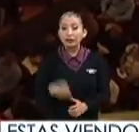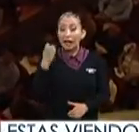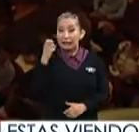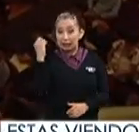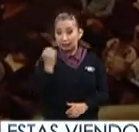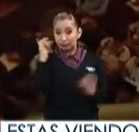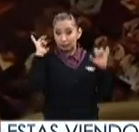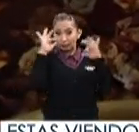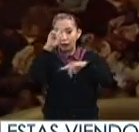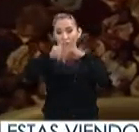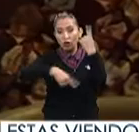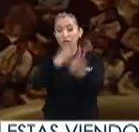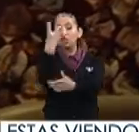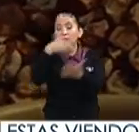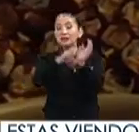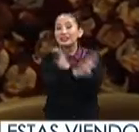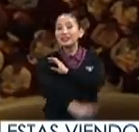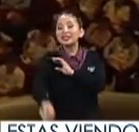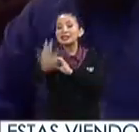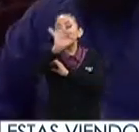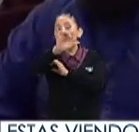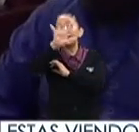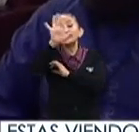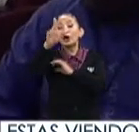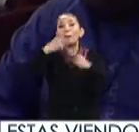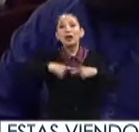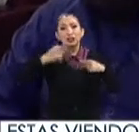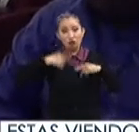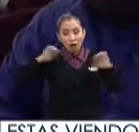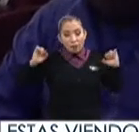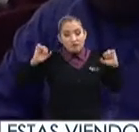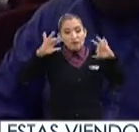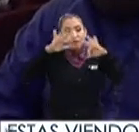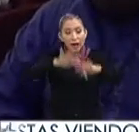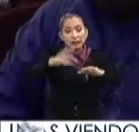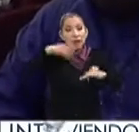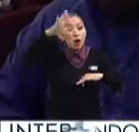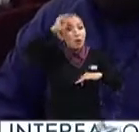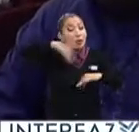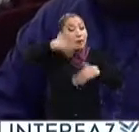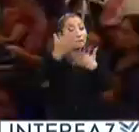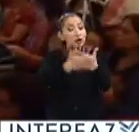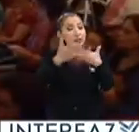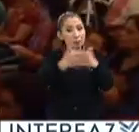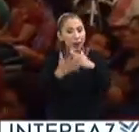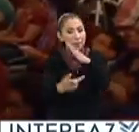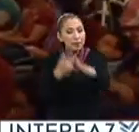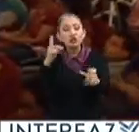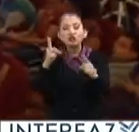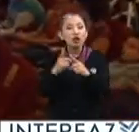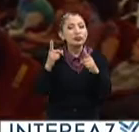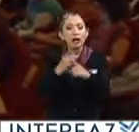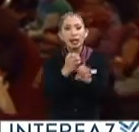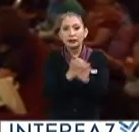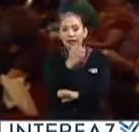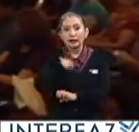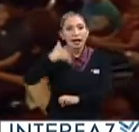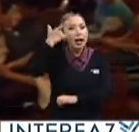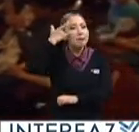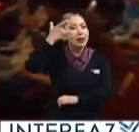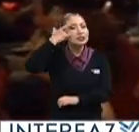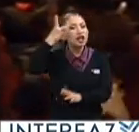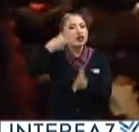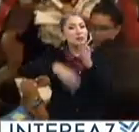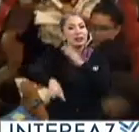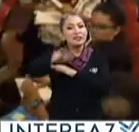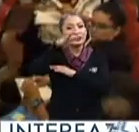este congreso asistieron 2.355 personas y se acordó que la próxima edición será en el estado de Campeche